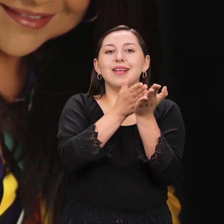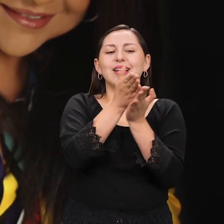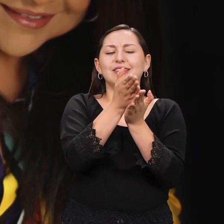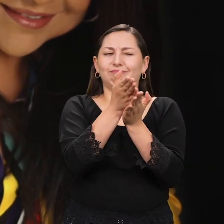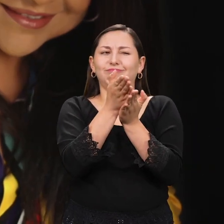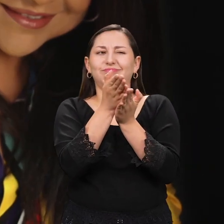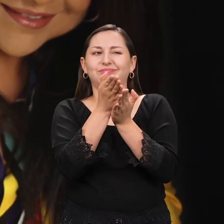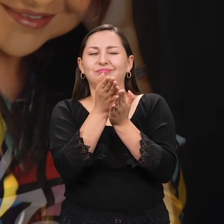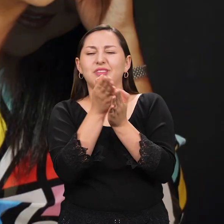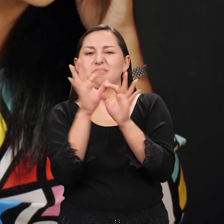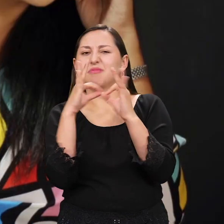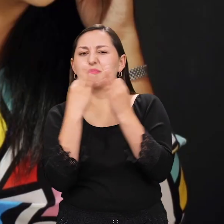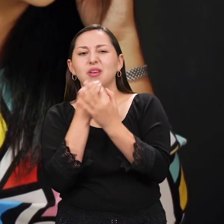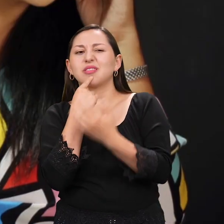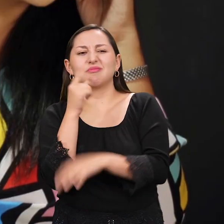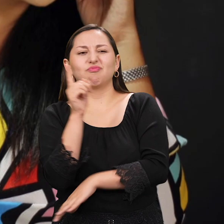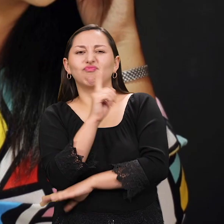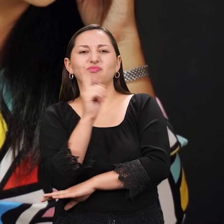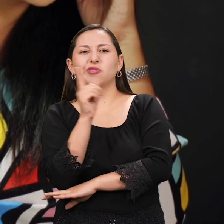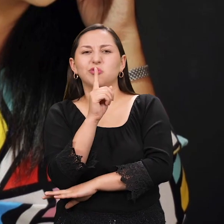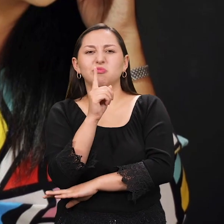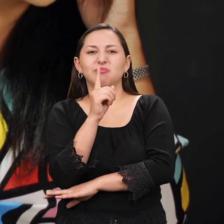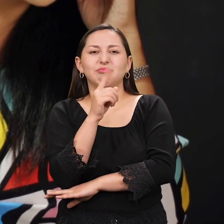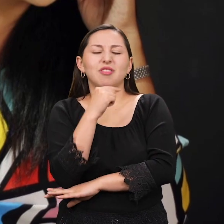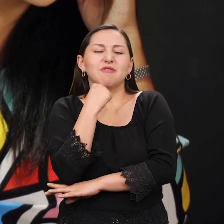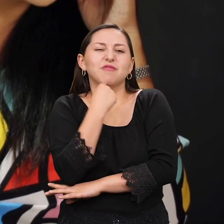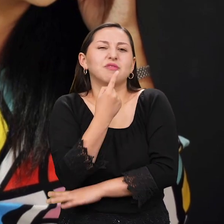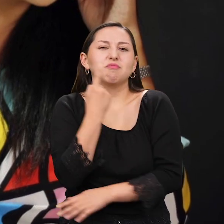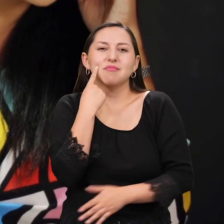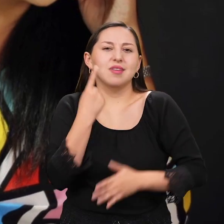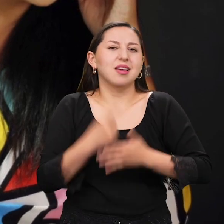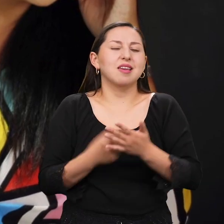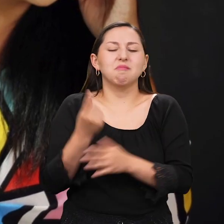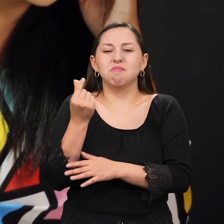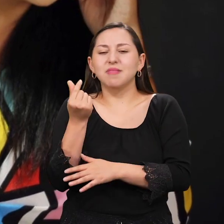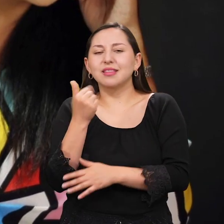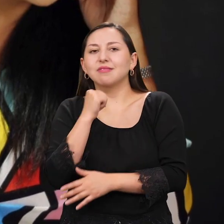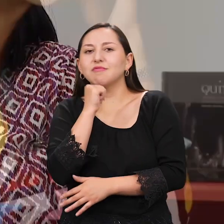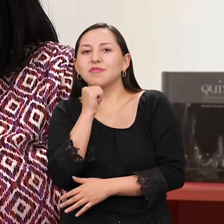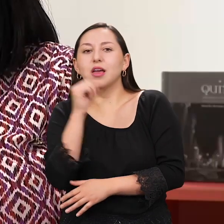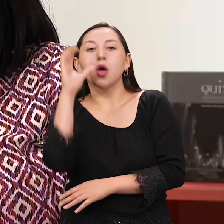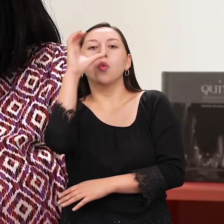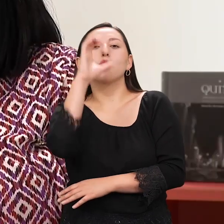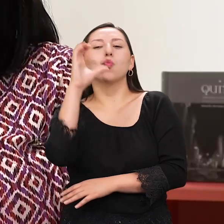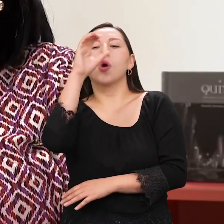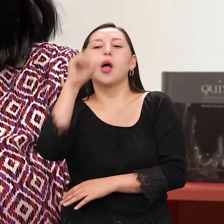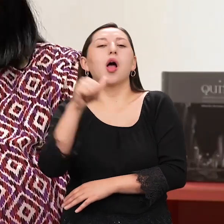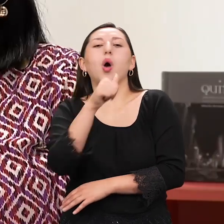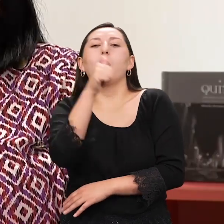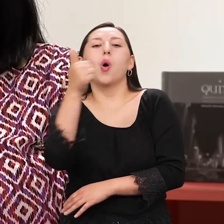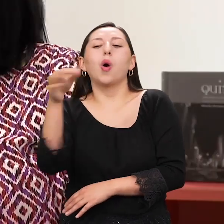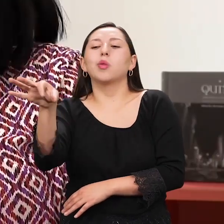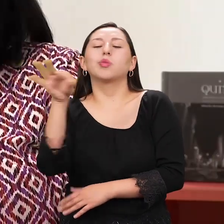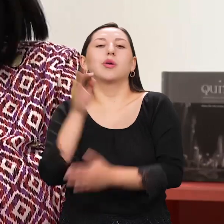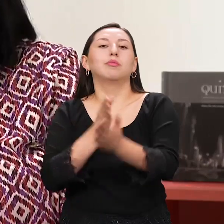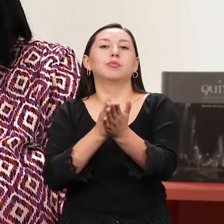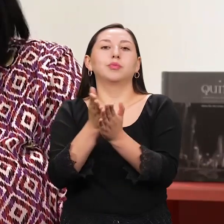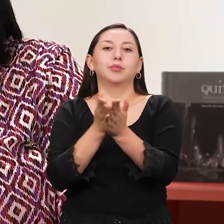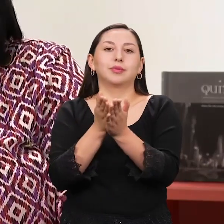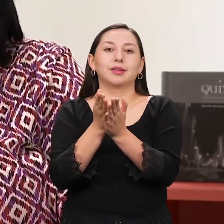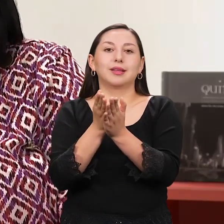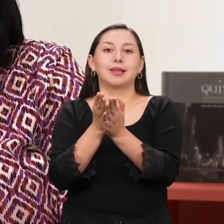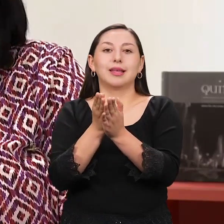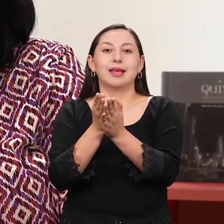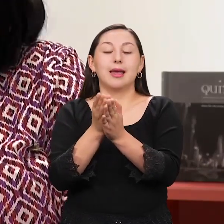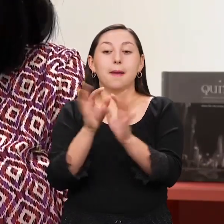en el colegio nos hacen el test, yo salgo, mis aptitudes salen más bien encaminadas a las ciencias sociales y fue una muy